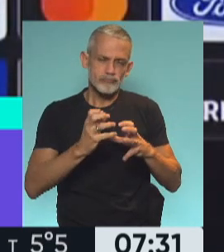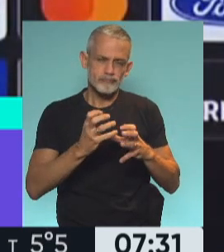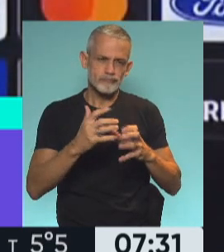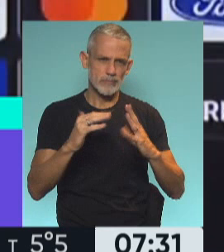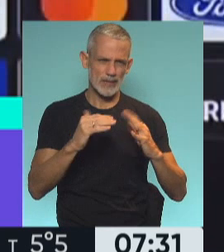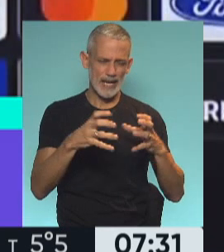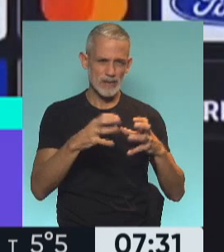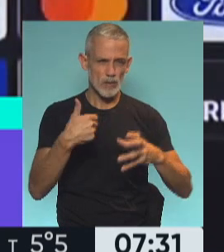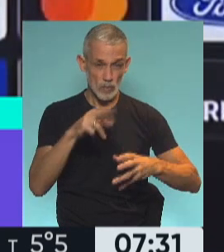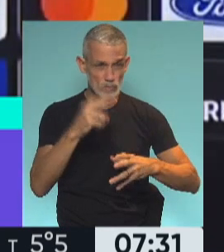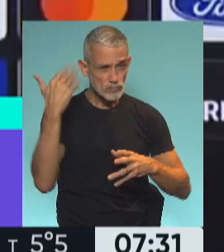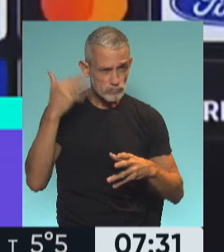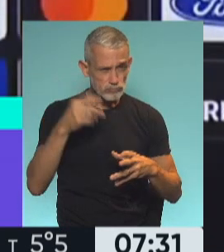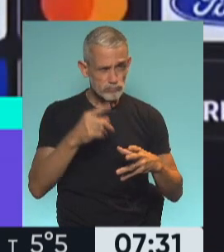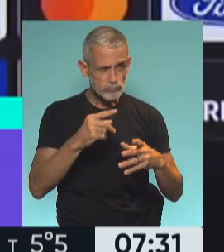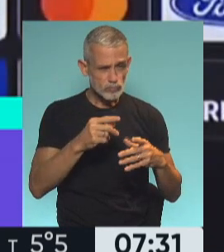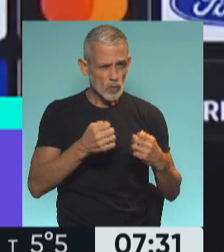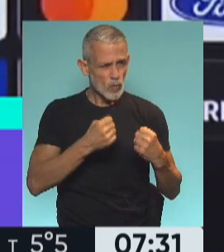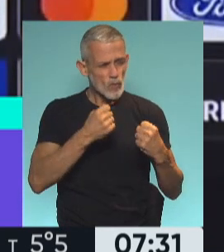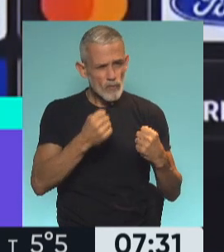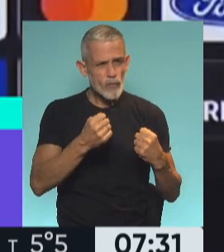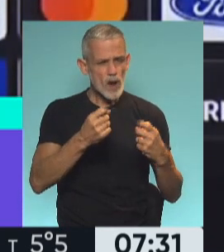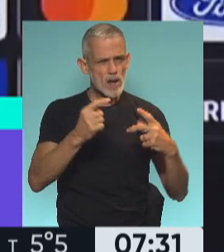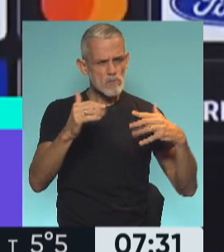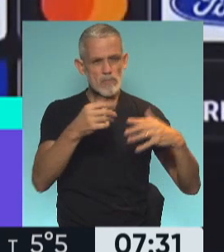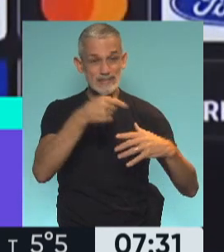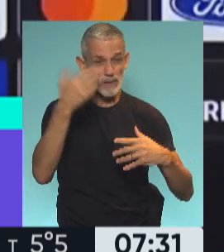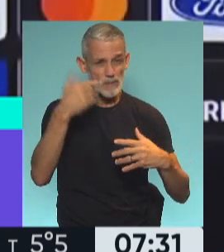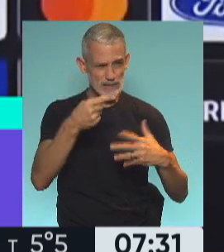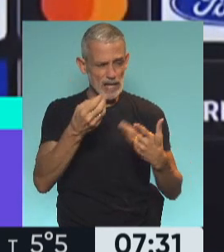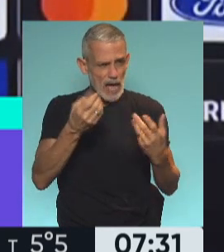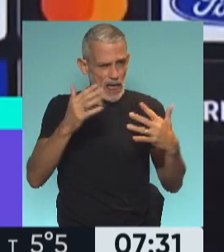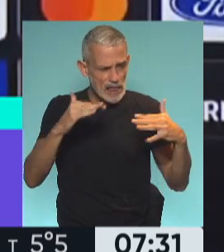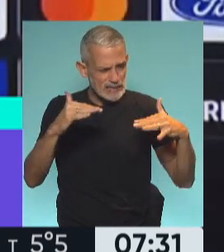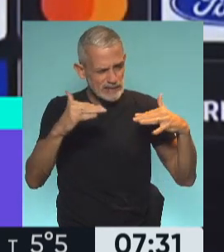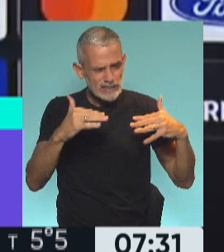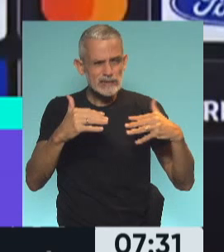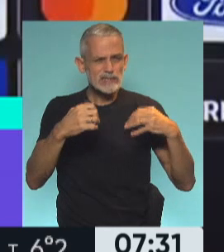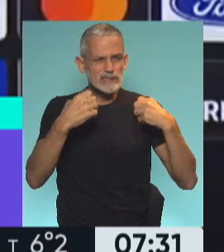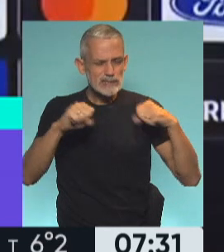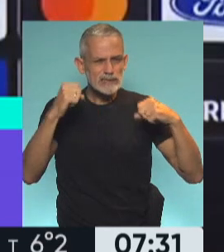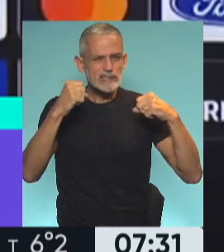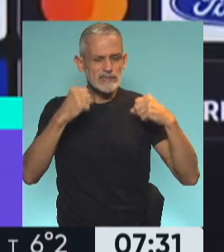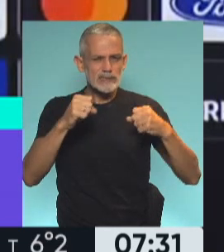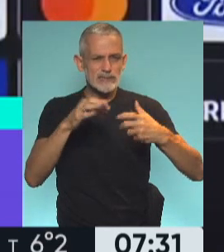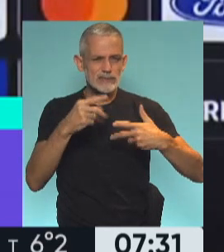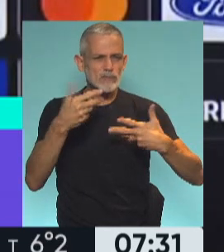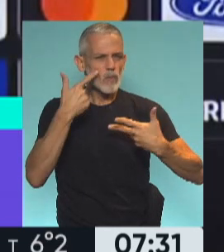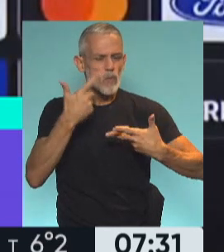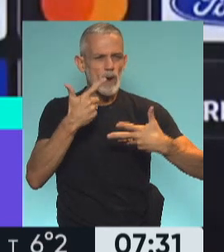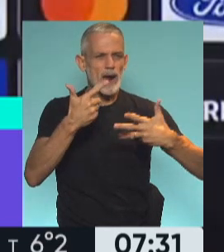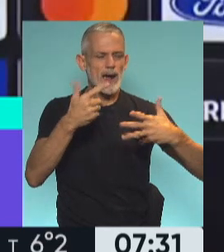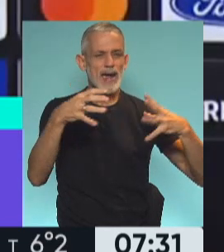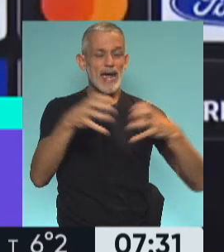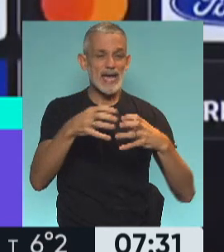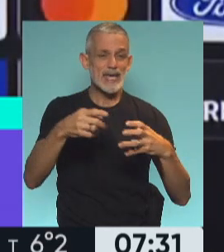Después, pues fíjate que nosotros veníamos de hacer un gran esfuerzo la semana pasada con lo que mostró el equipo en